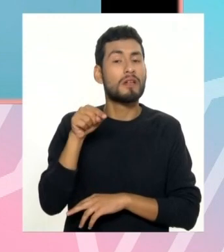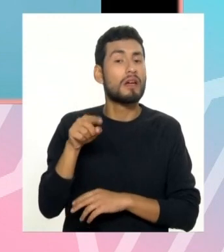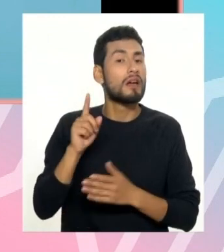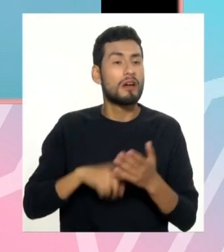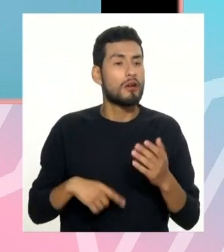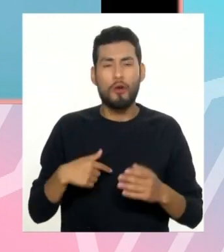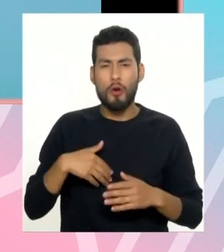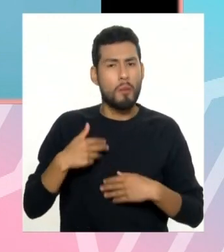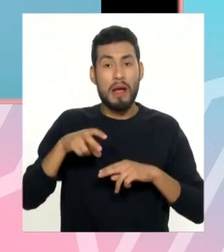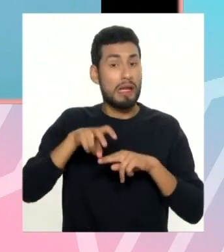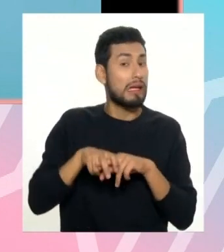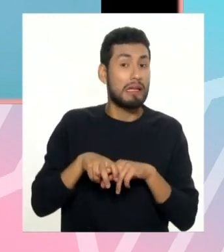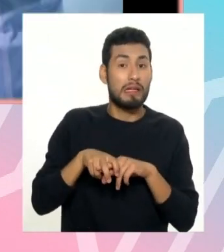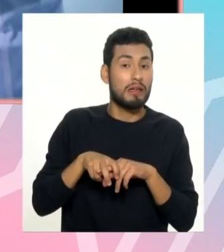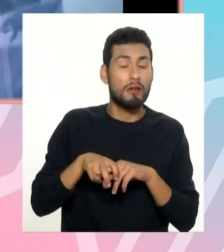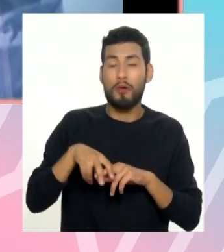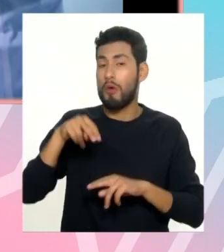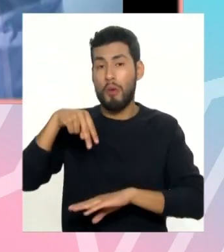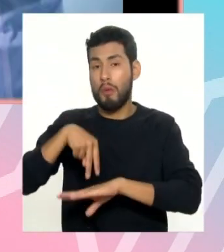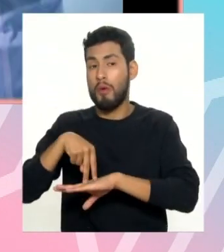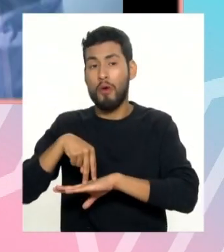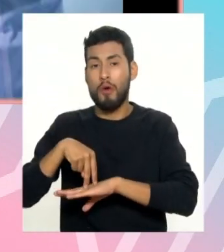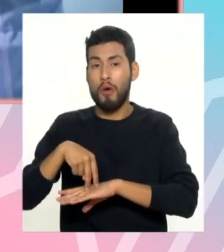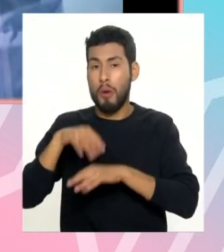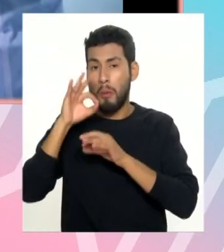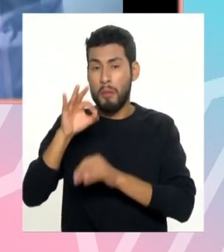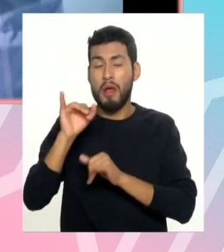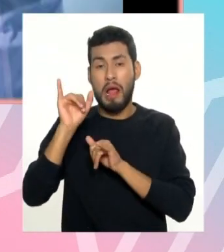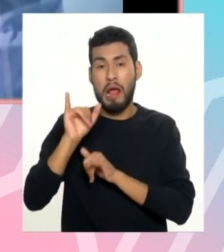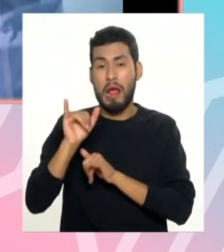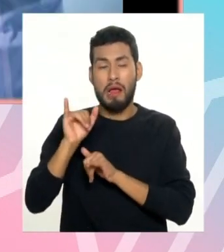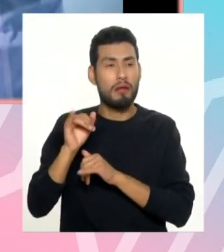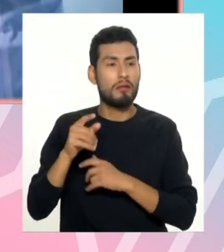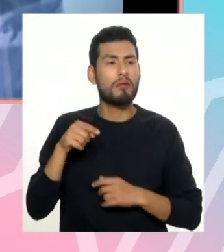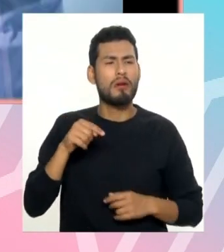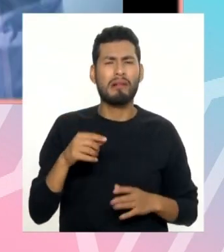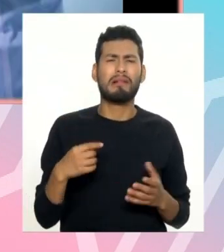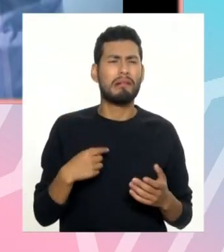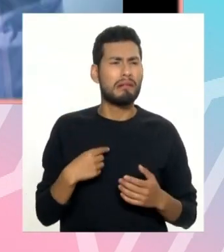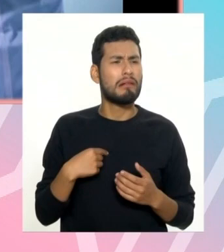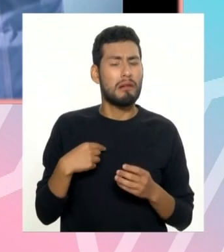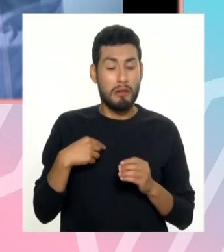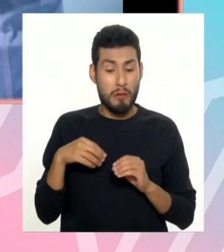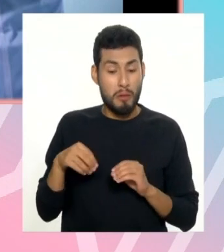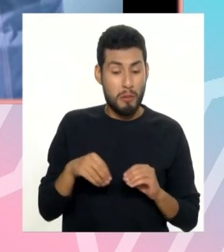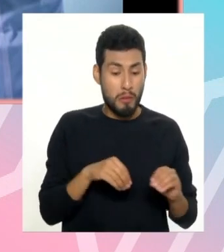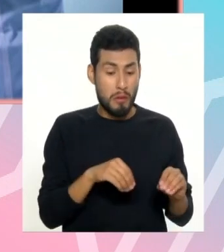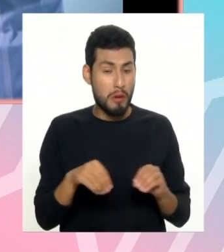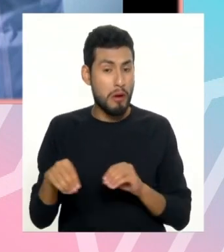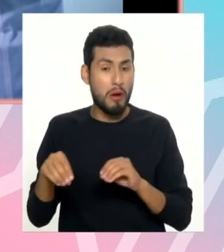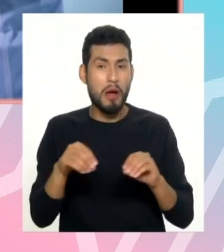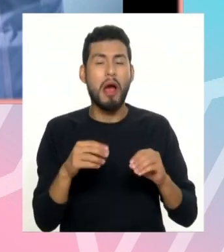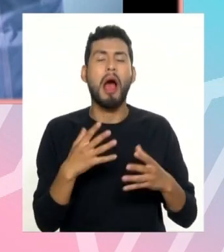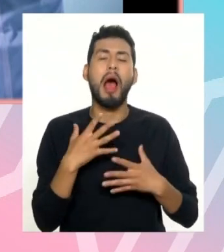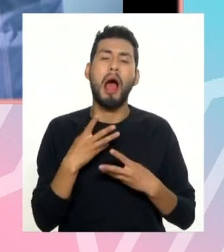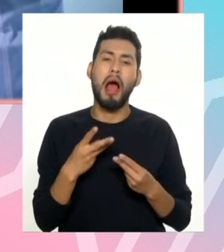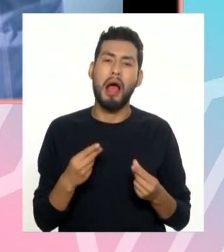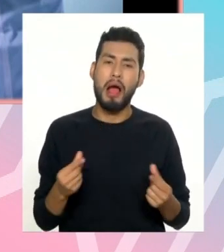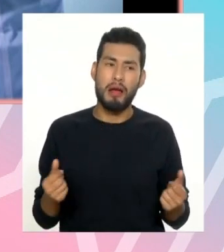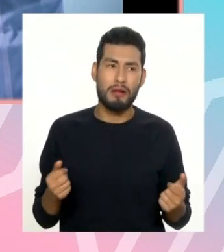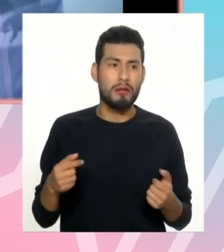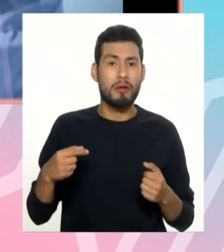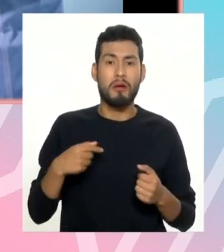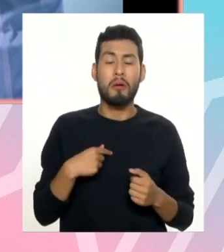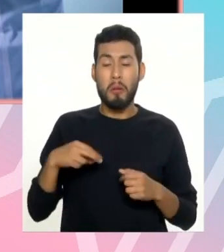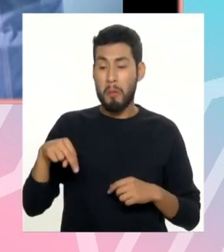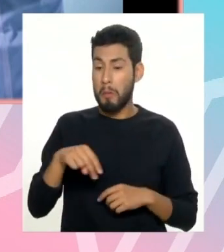puedo estar ni sentado ni parado en una misma posición. Pero el paciente dice, doctor, cada vez que me muevo me siento mejor. Camino, no siento